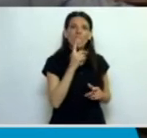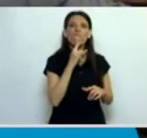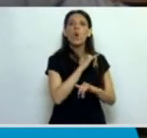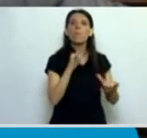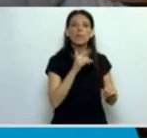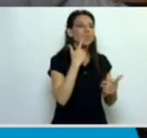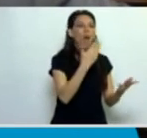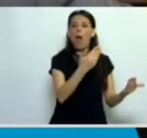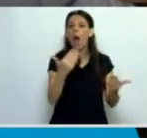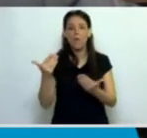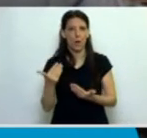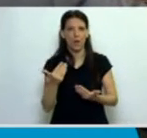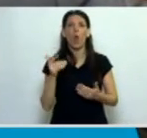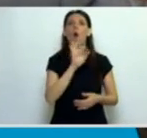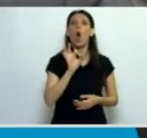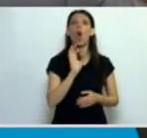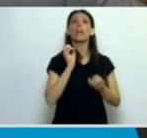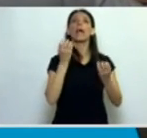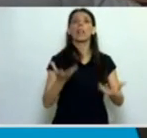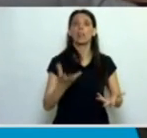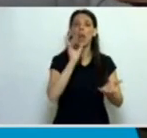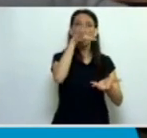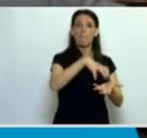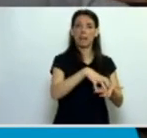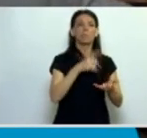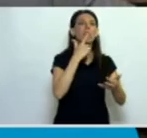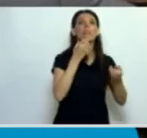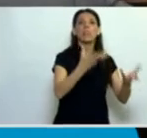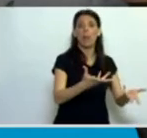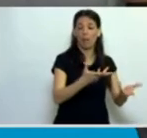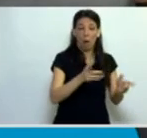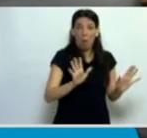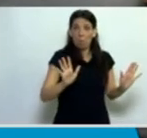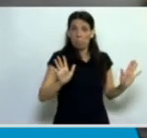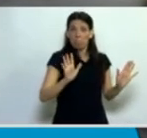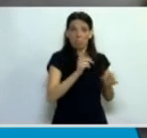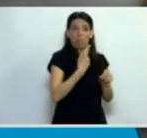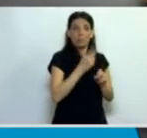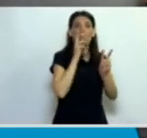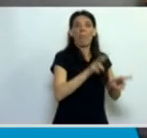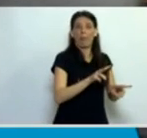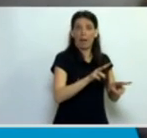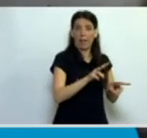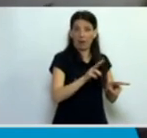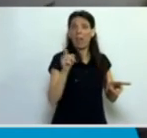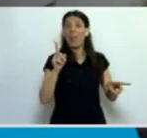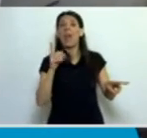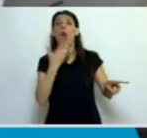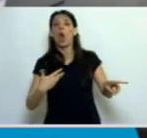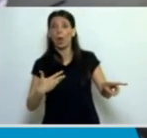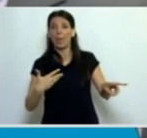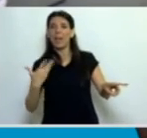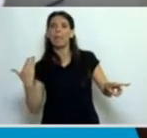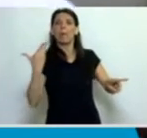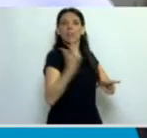elemental sobre la marcha de estas firmas, aunque se supone que los directores del Estado disponen de dicha